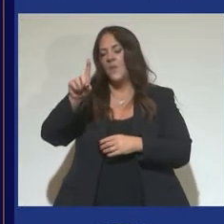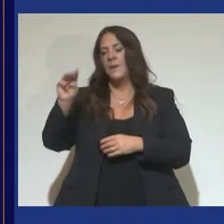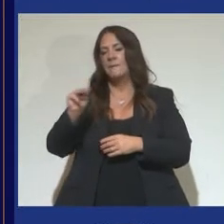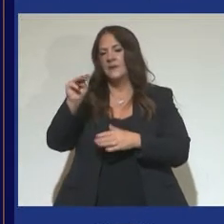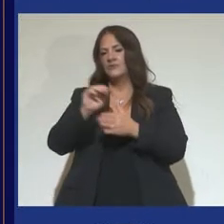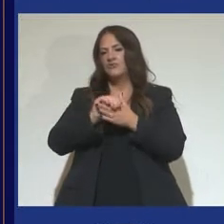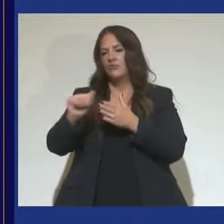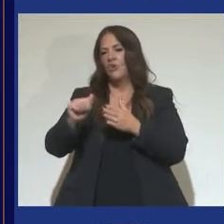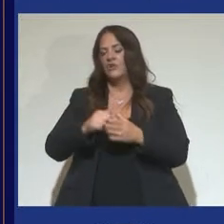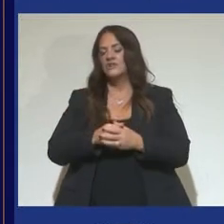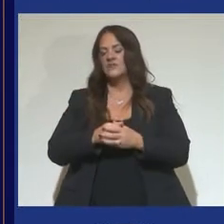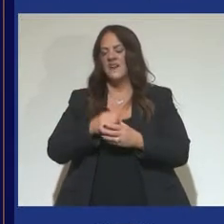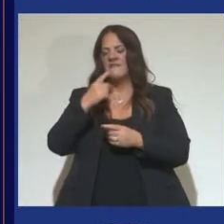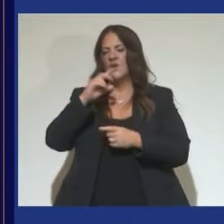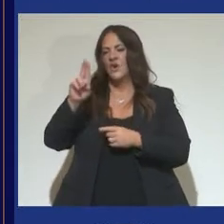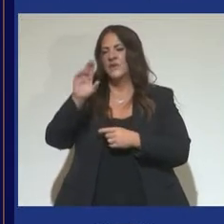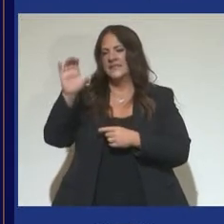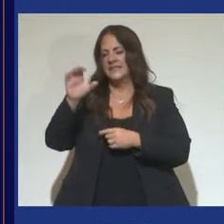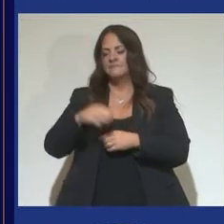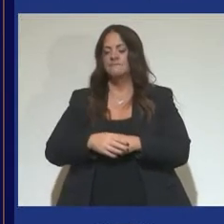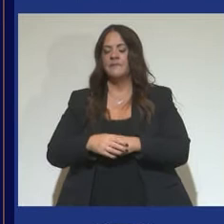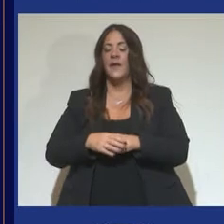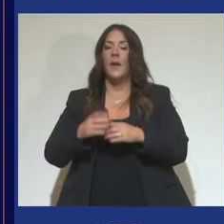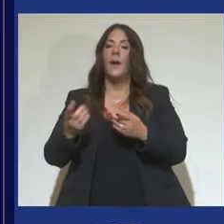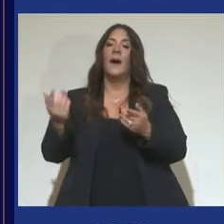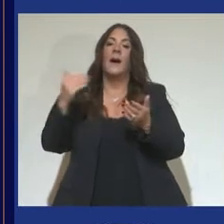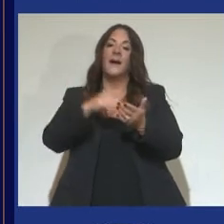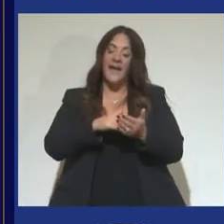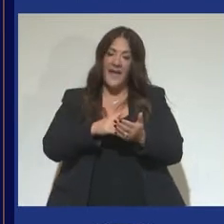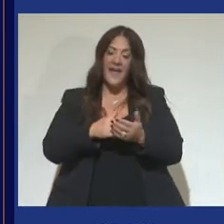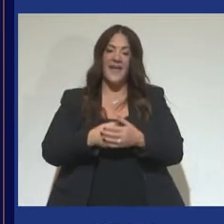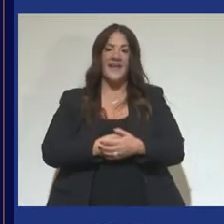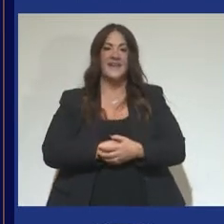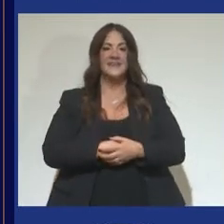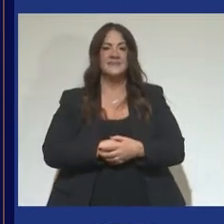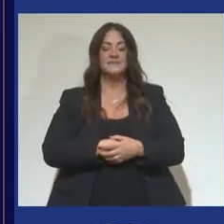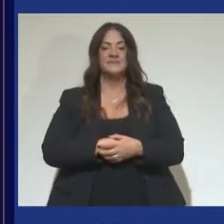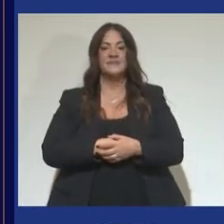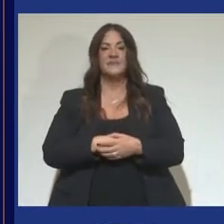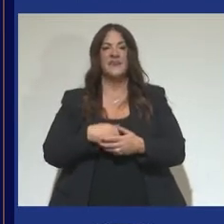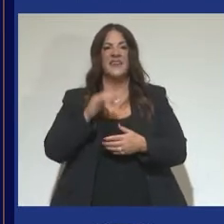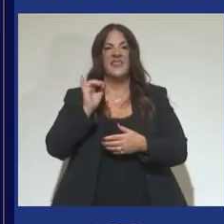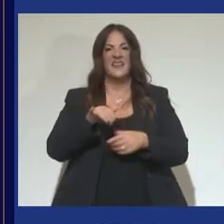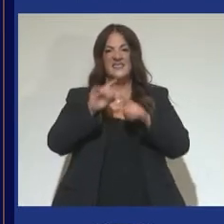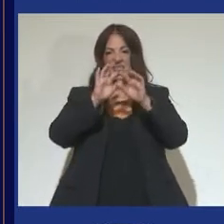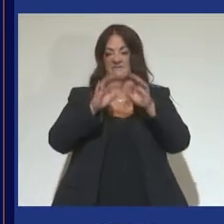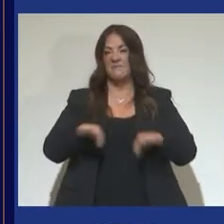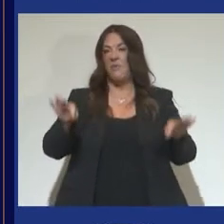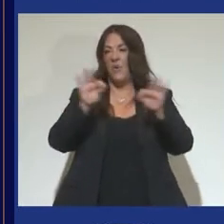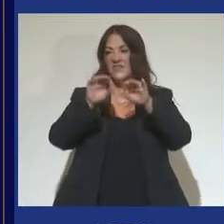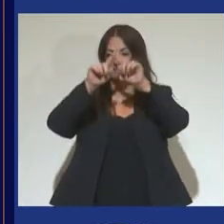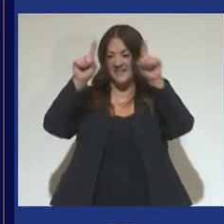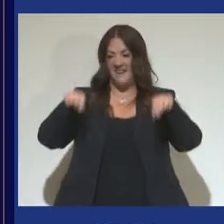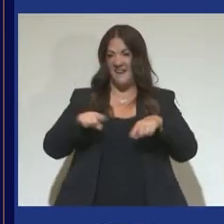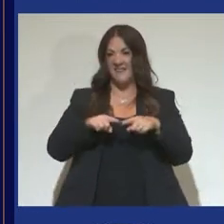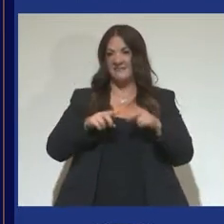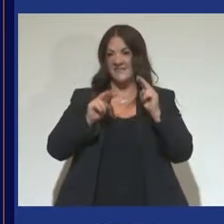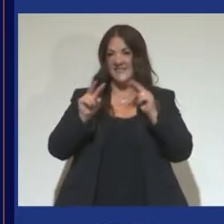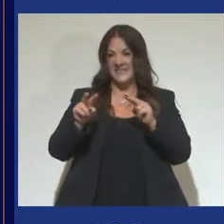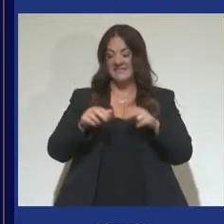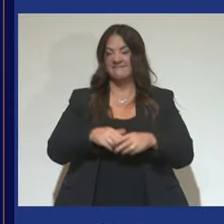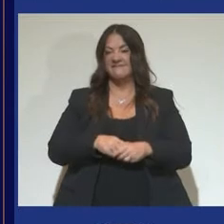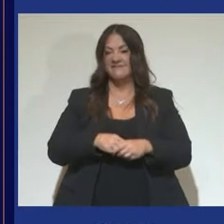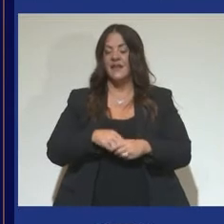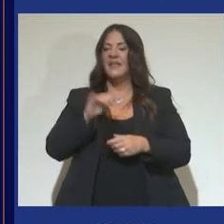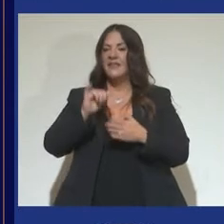61 mil 62 millones de dólares en ese espacio universitario y aquí una vez más tenemos otra transparencia significativa y